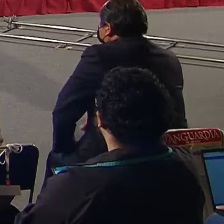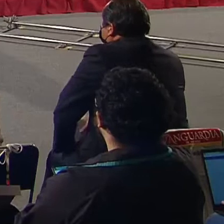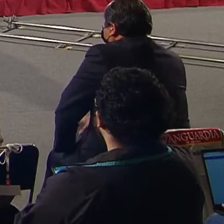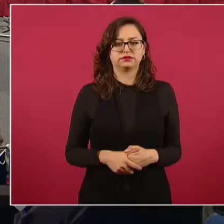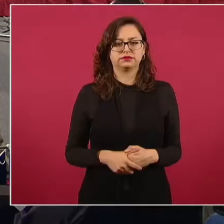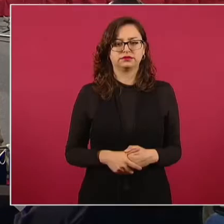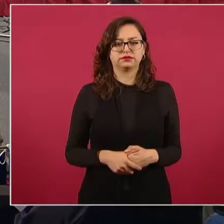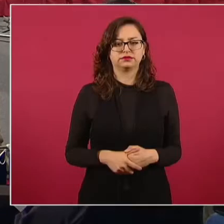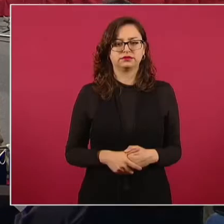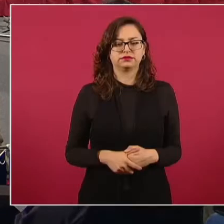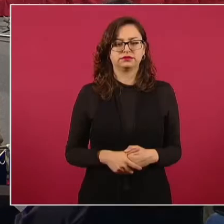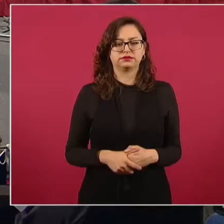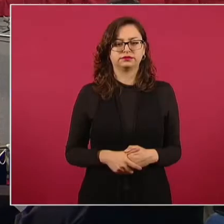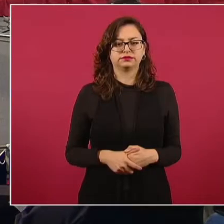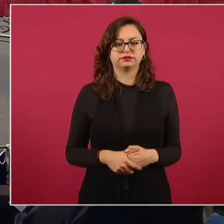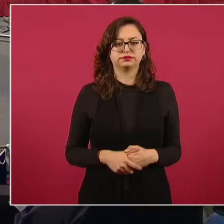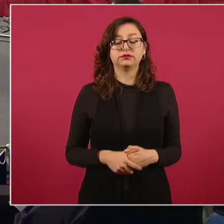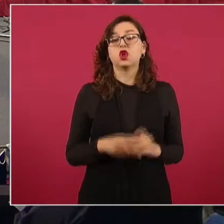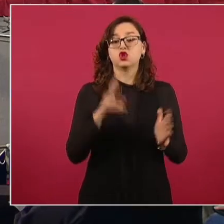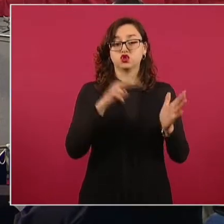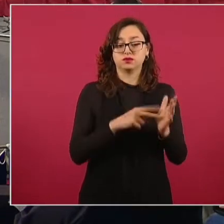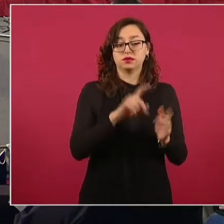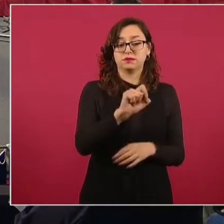año 2021 fue de